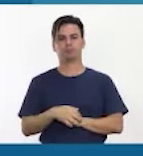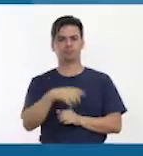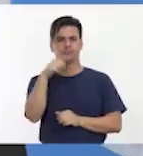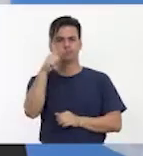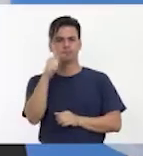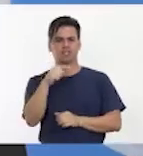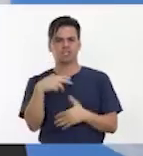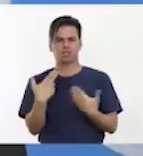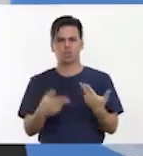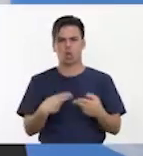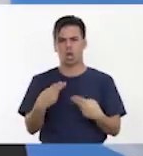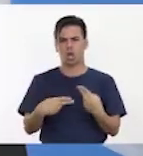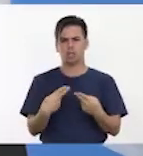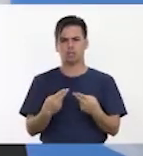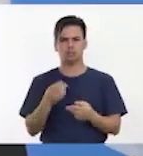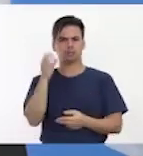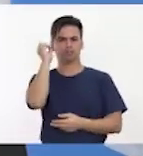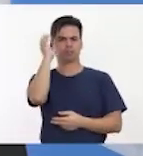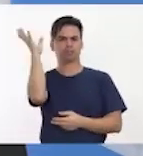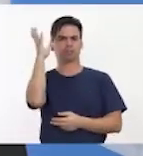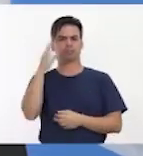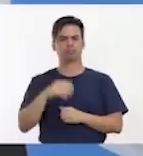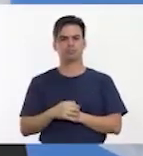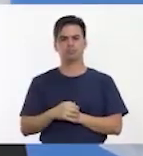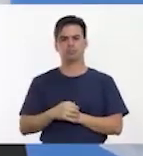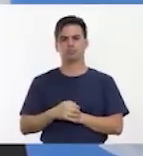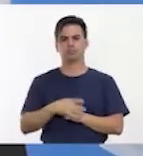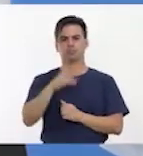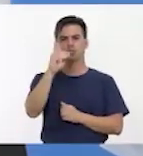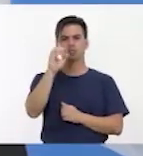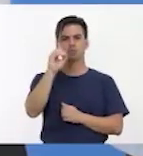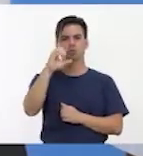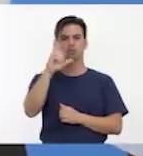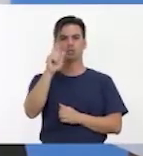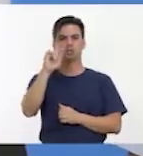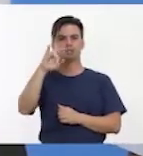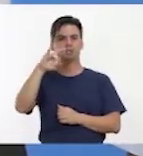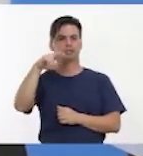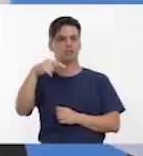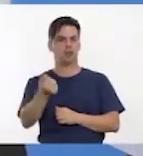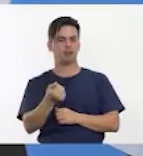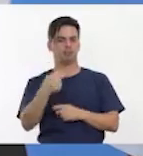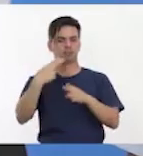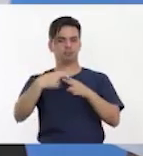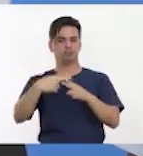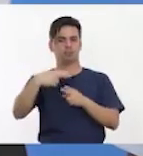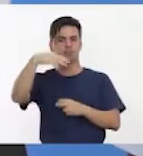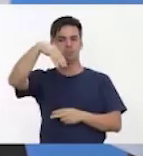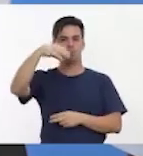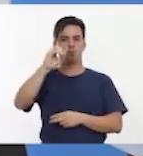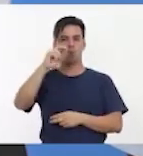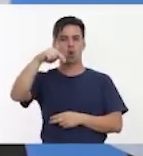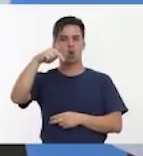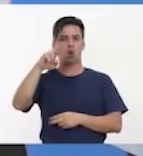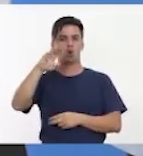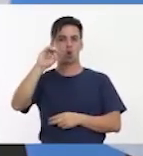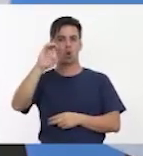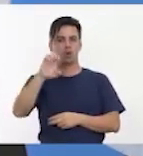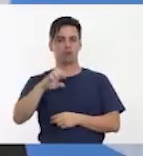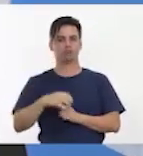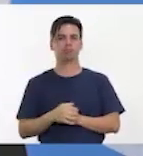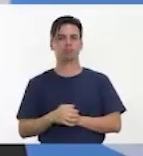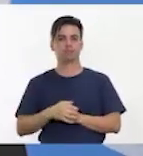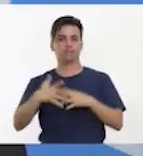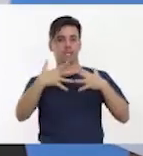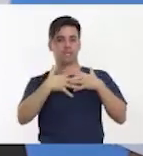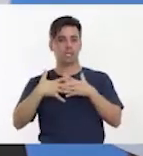en la ya conocida Doctrina Monroe de 1823, en la cual Estados Unidos advierte a sus